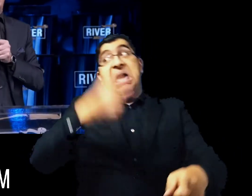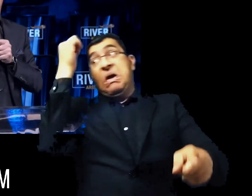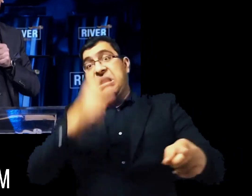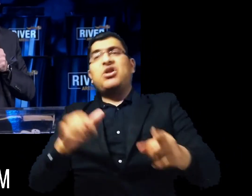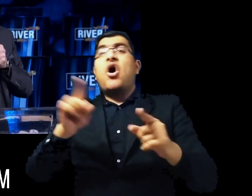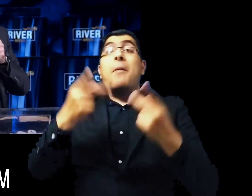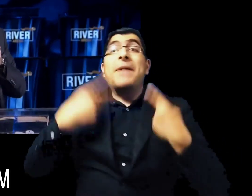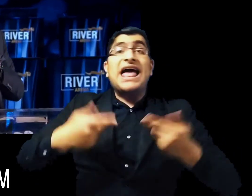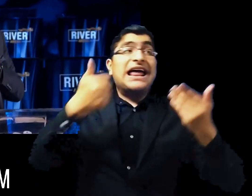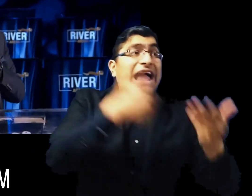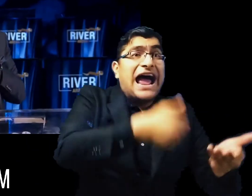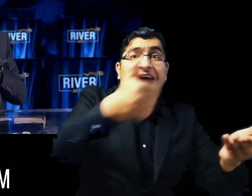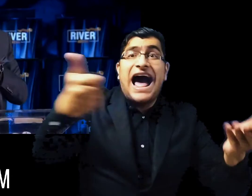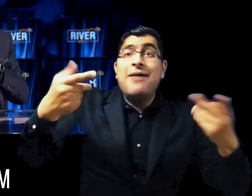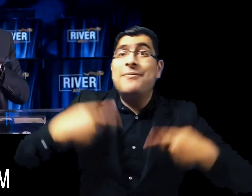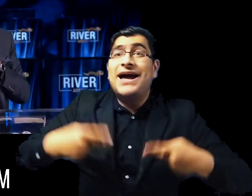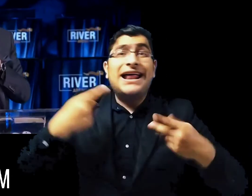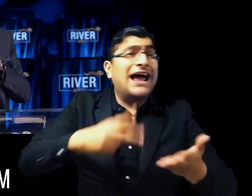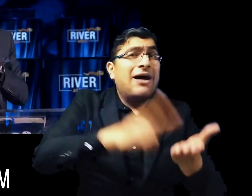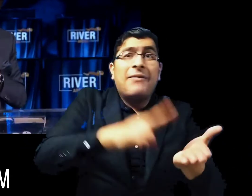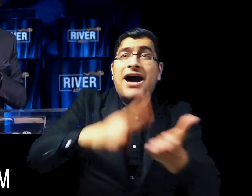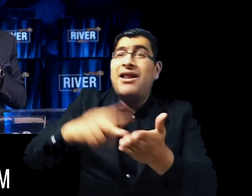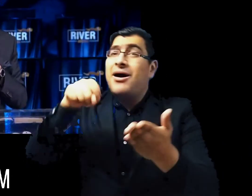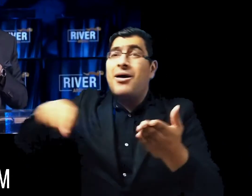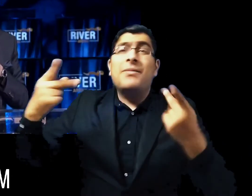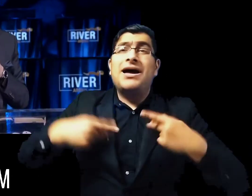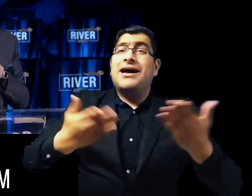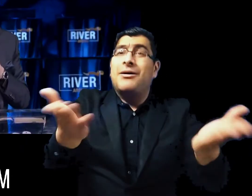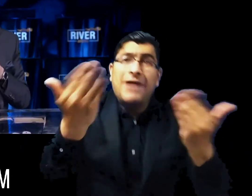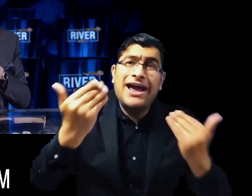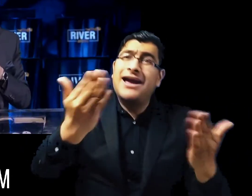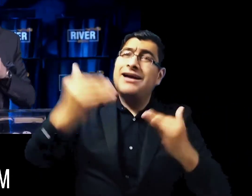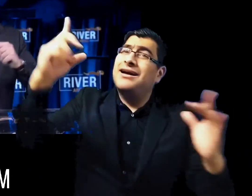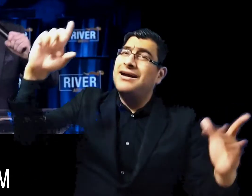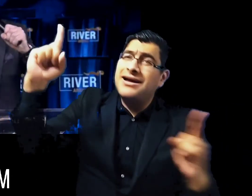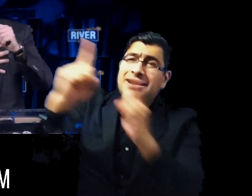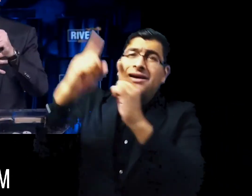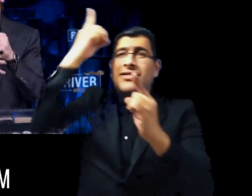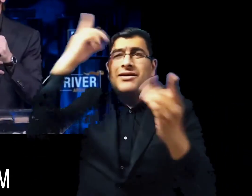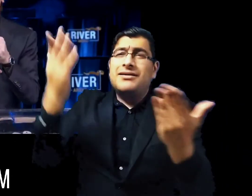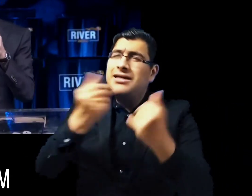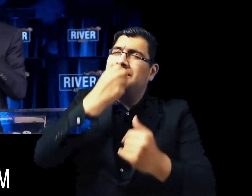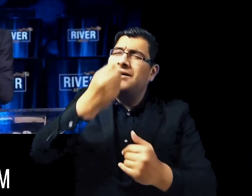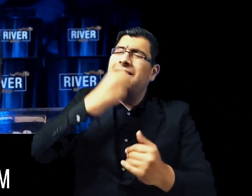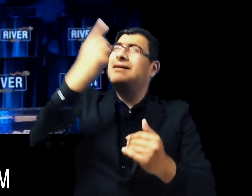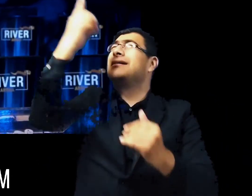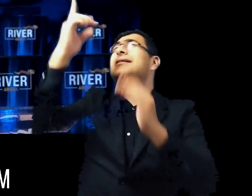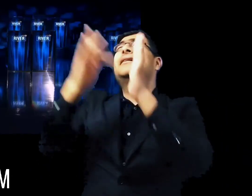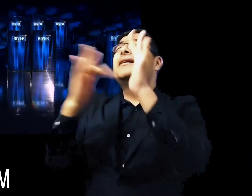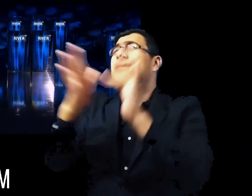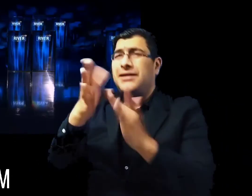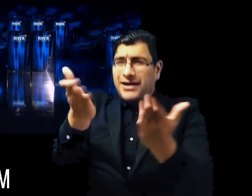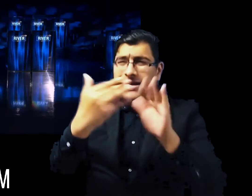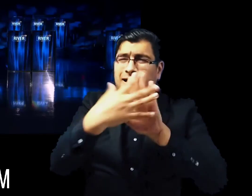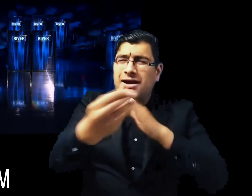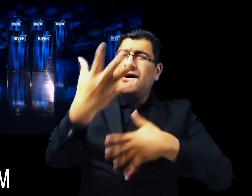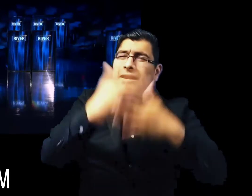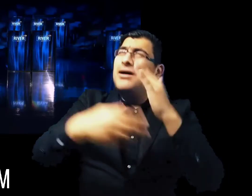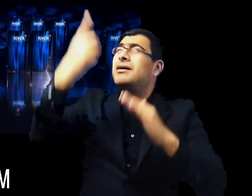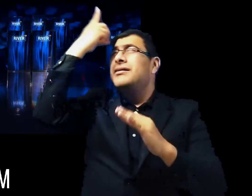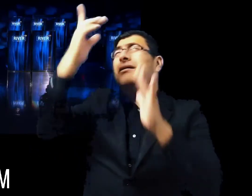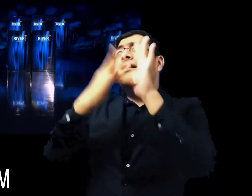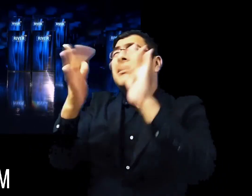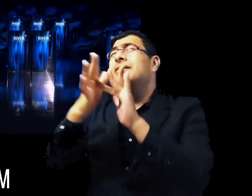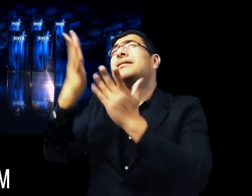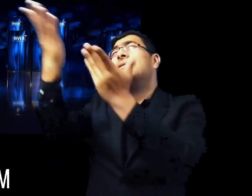gente, almas. Corre al Señor. Di conmigo, Señor Jesús, te